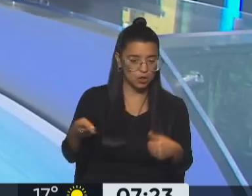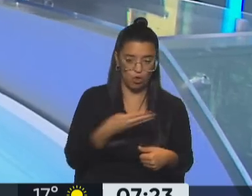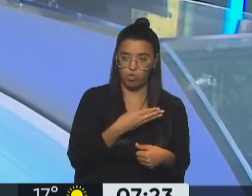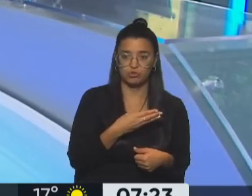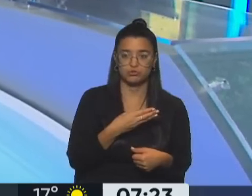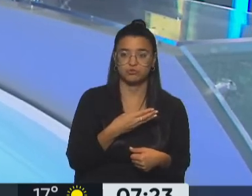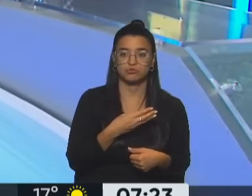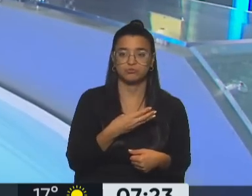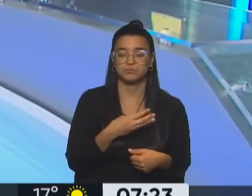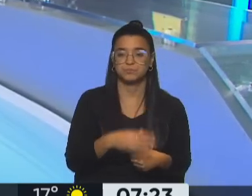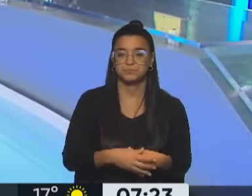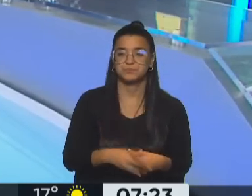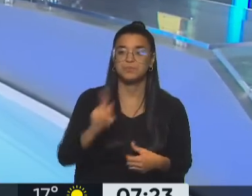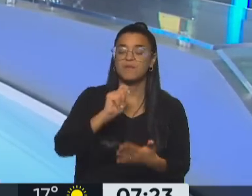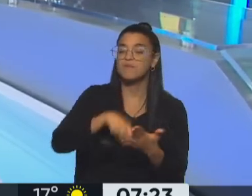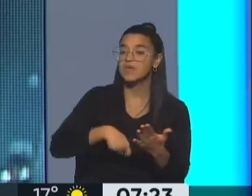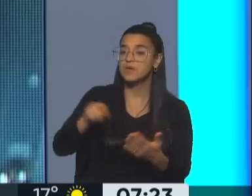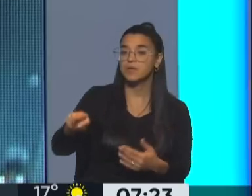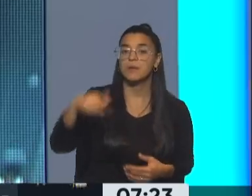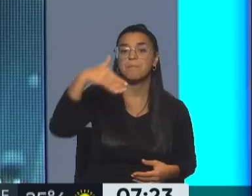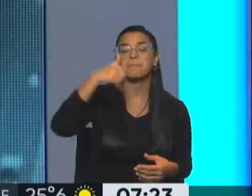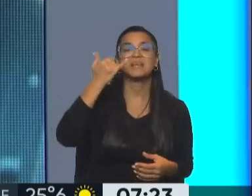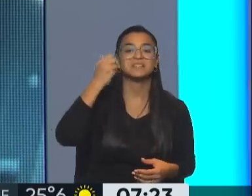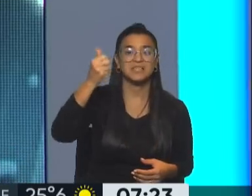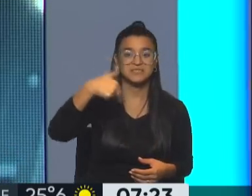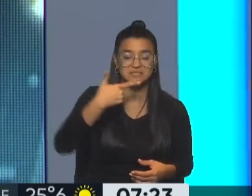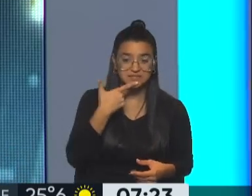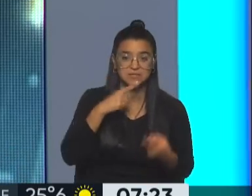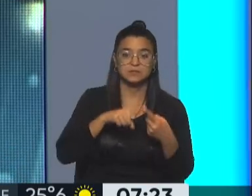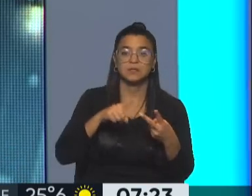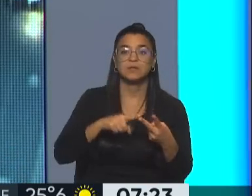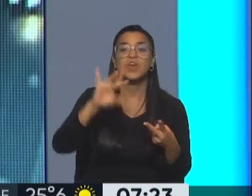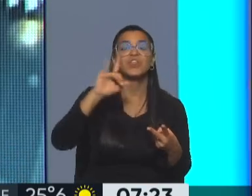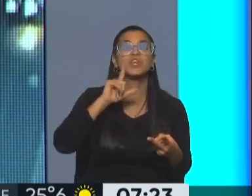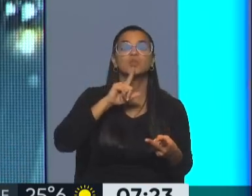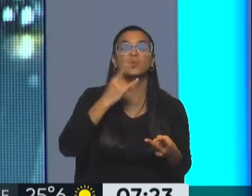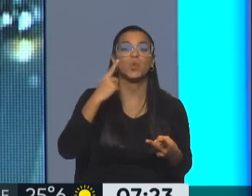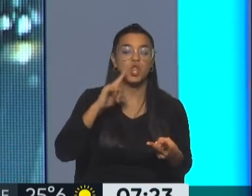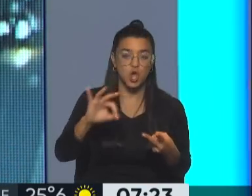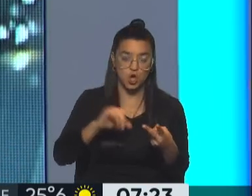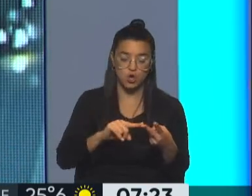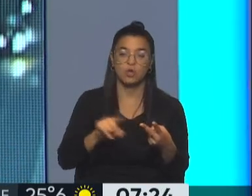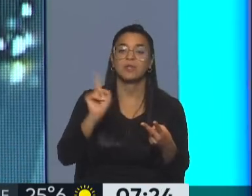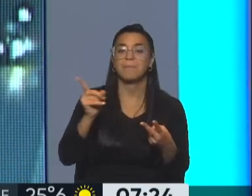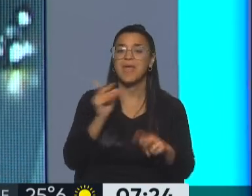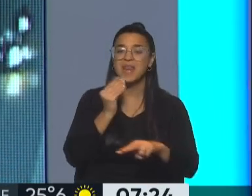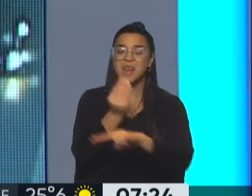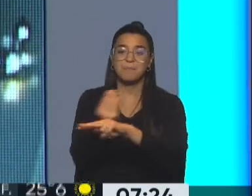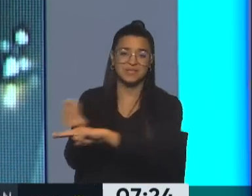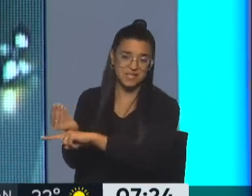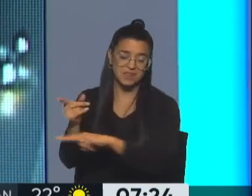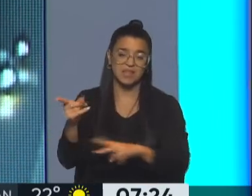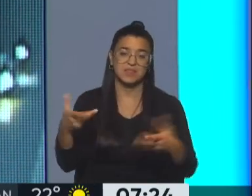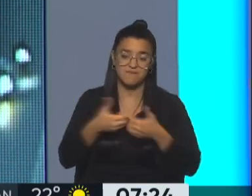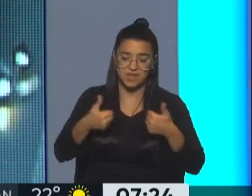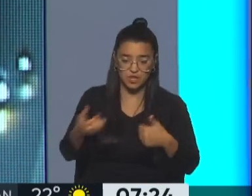Todos. Con la firma de José Mayans, con la firma de Juliana Di Tulio, los representantes que tiene el Frente